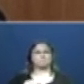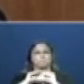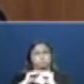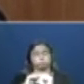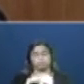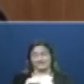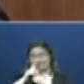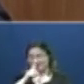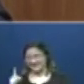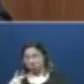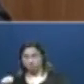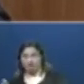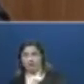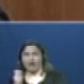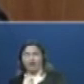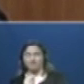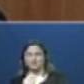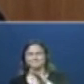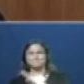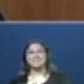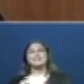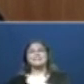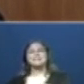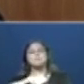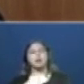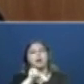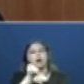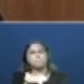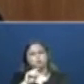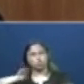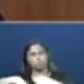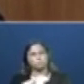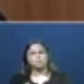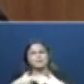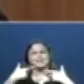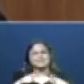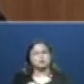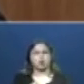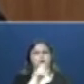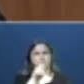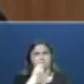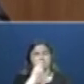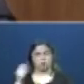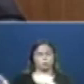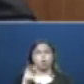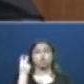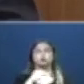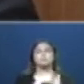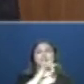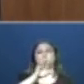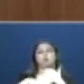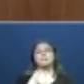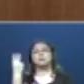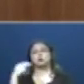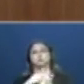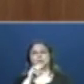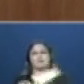de 13 una estrategia de apoyo integral al sector agroalimentario para el periodo 2014-2017